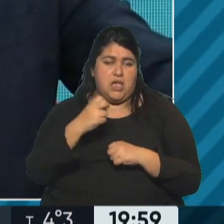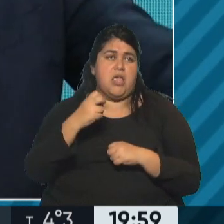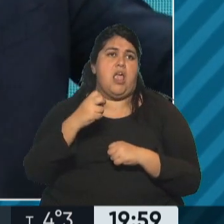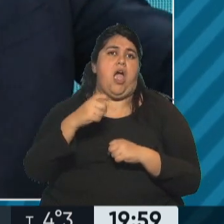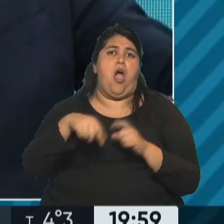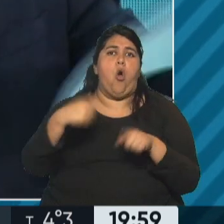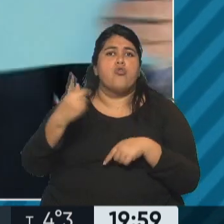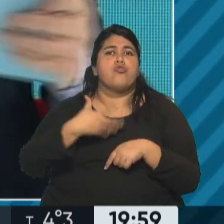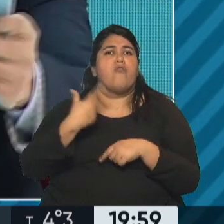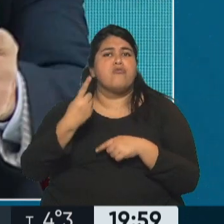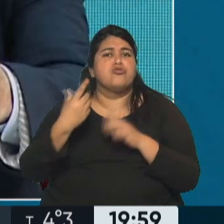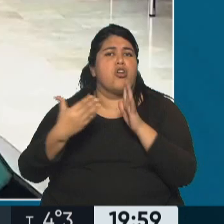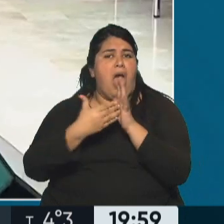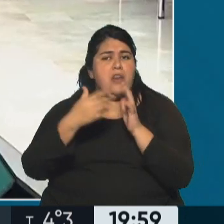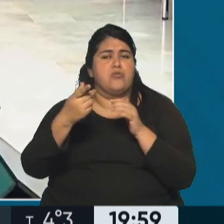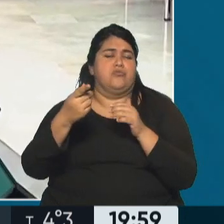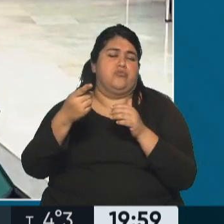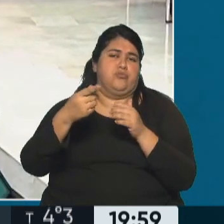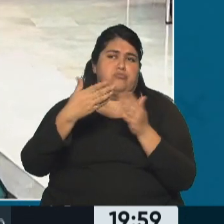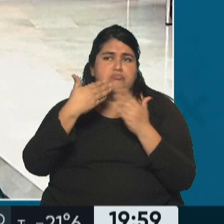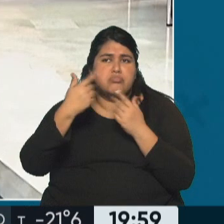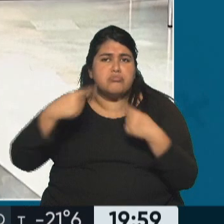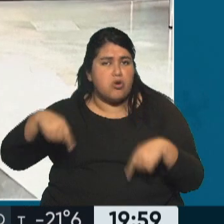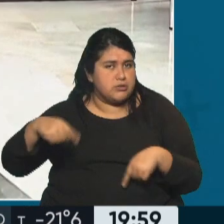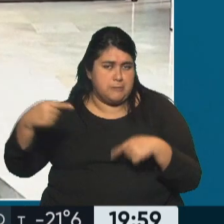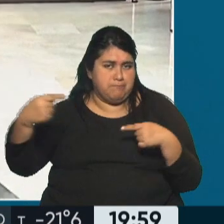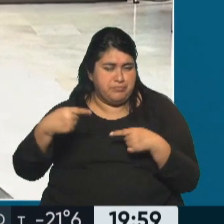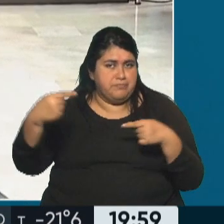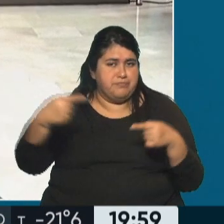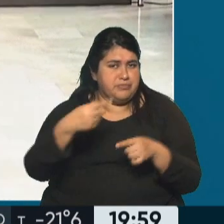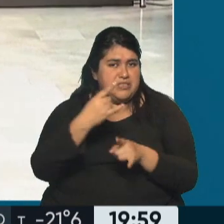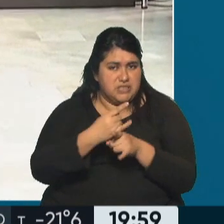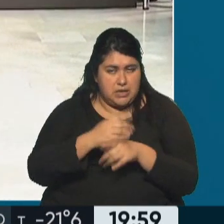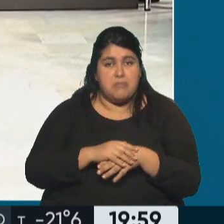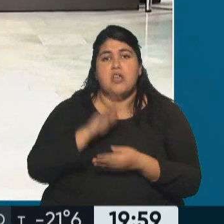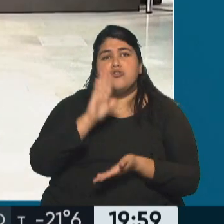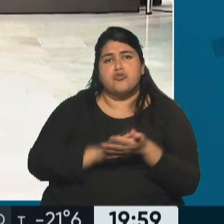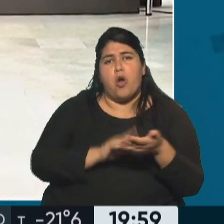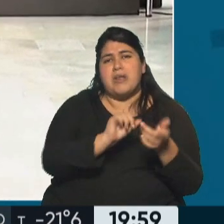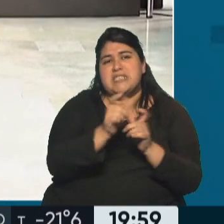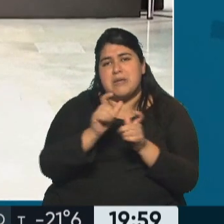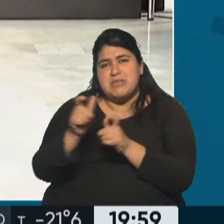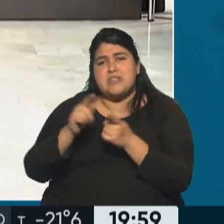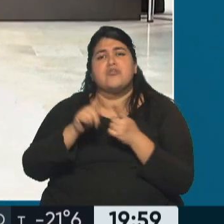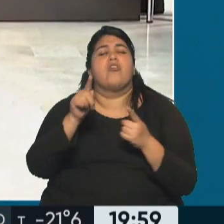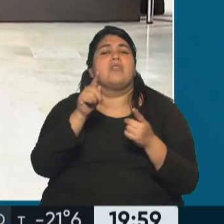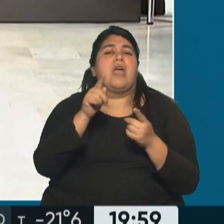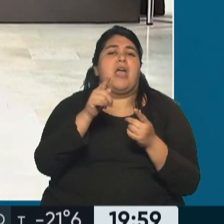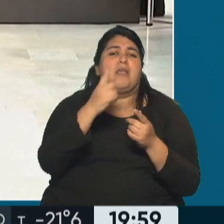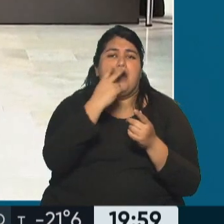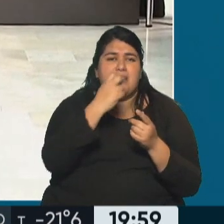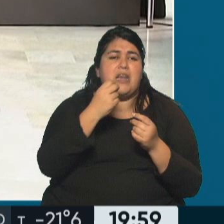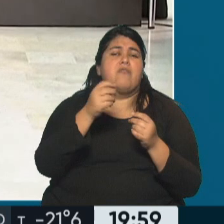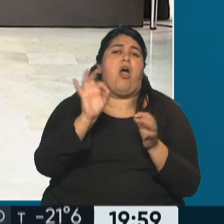funcionarios a la hora de aplicar políticas económicas claves, como puede ser la segmentación de tarifas o la redistribución de